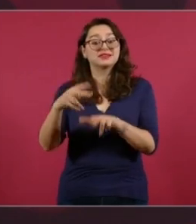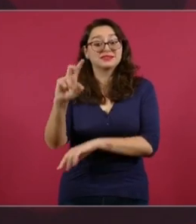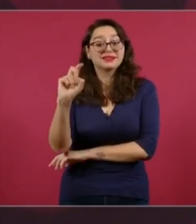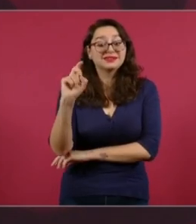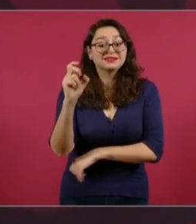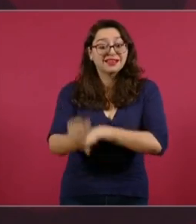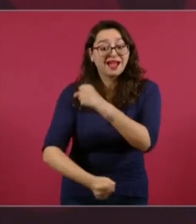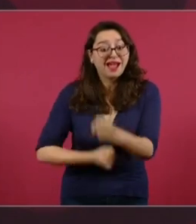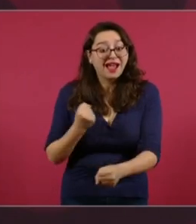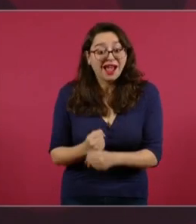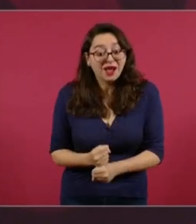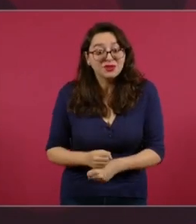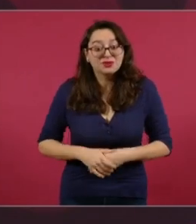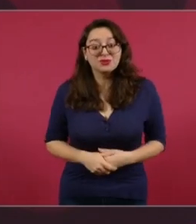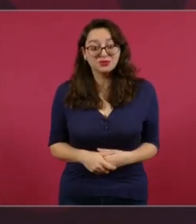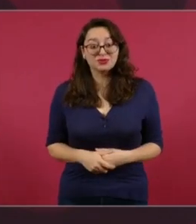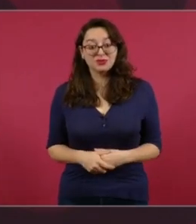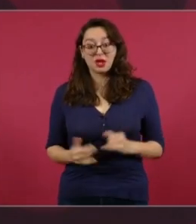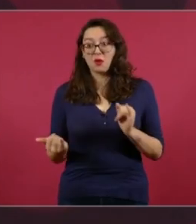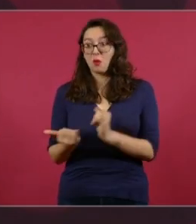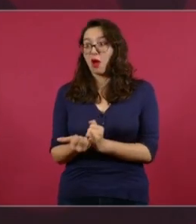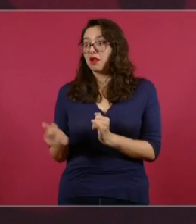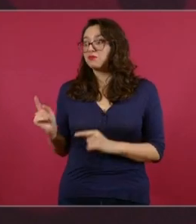Y así en todos lados,